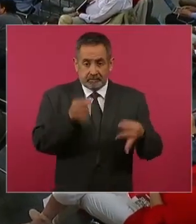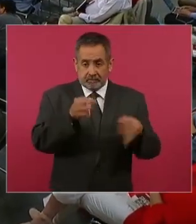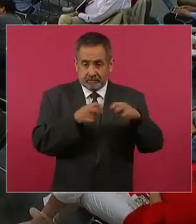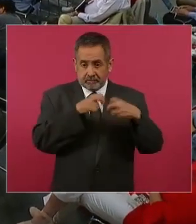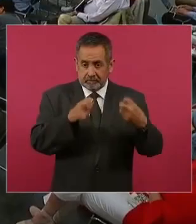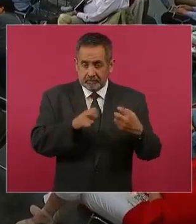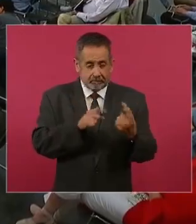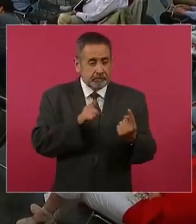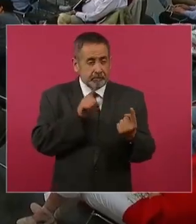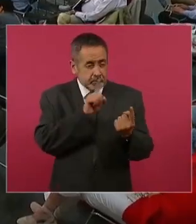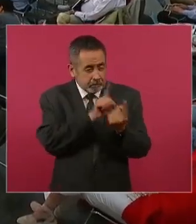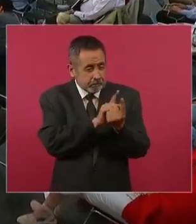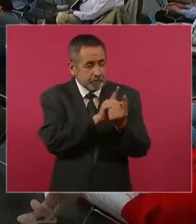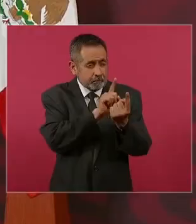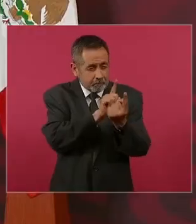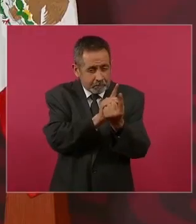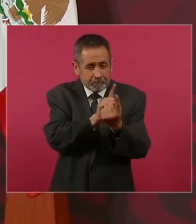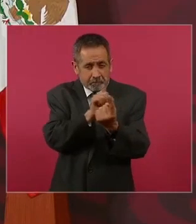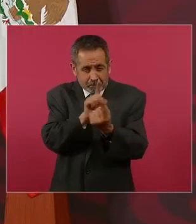que me costó.